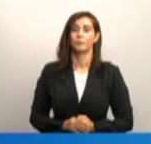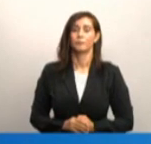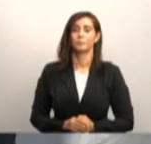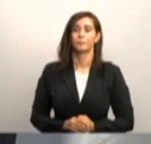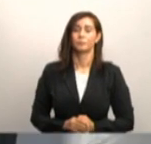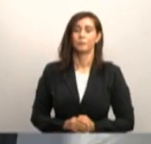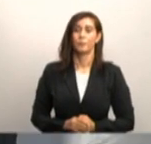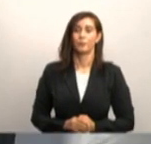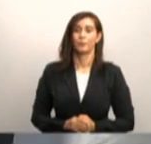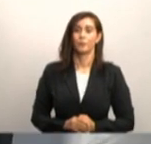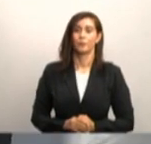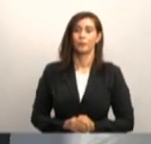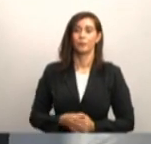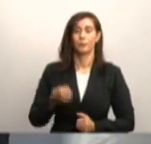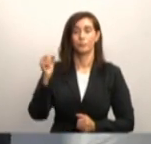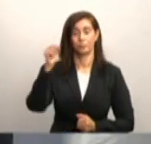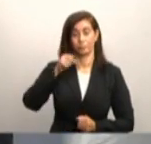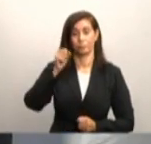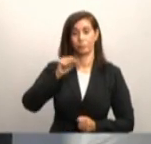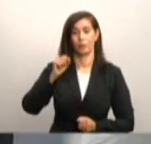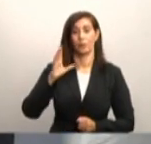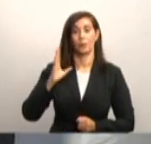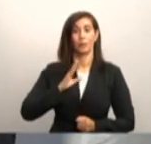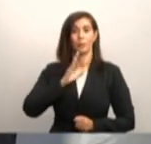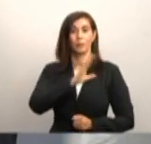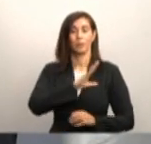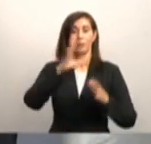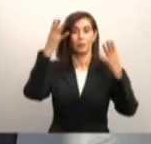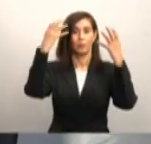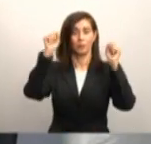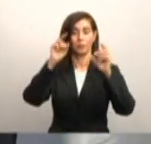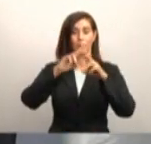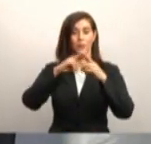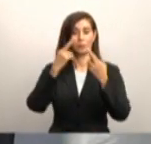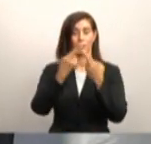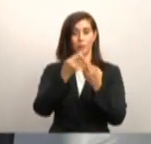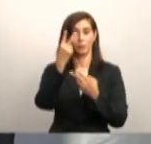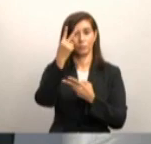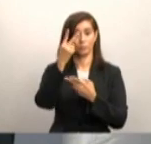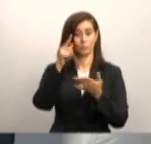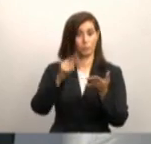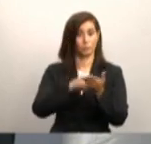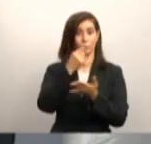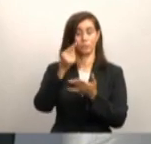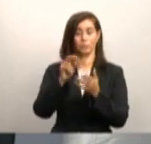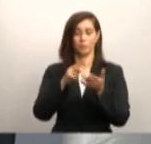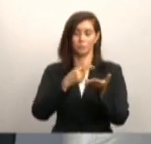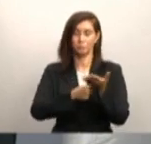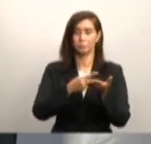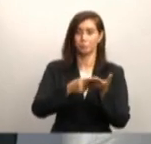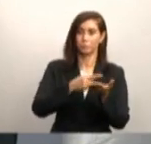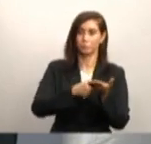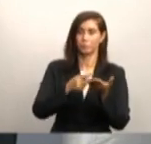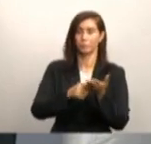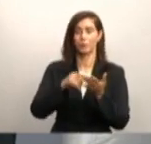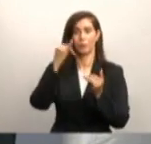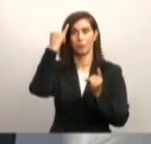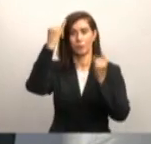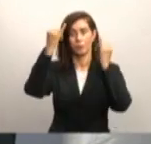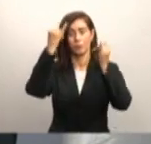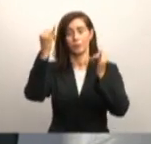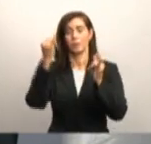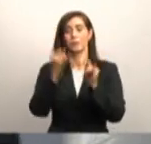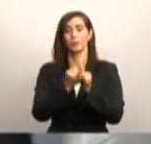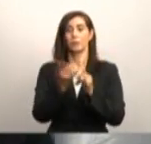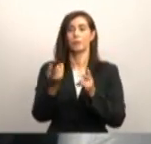Efectivamente, la Comisión Presidencial se ha reunido al menos en dos ocasiones. Se han planteado ya elementos